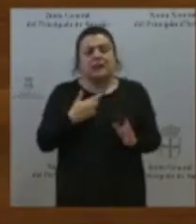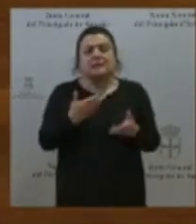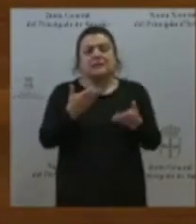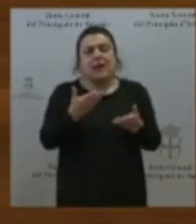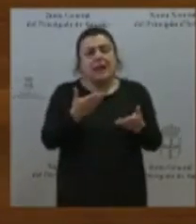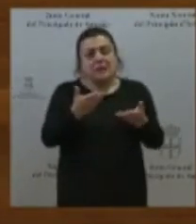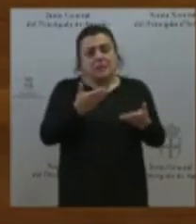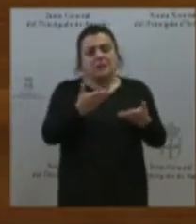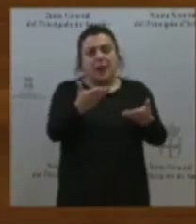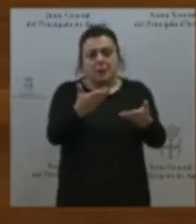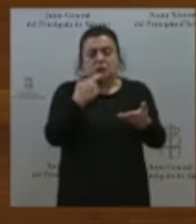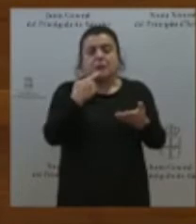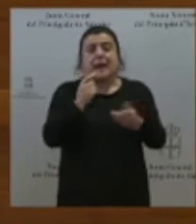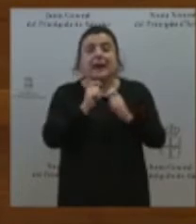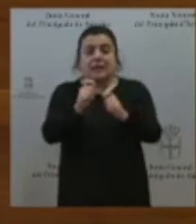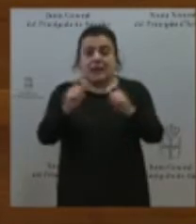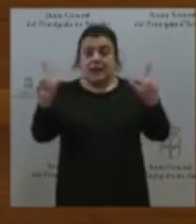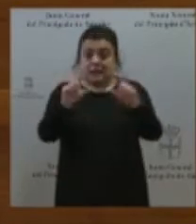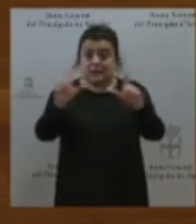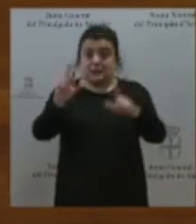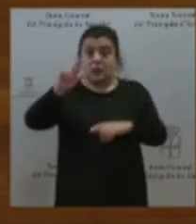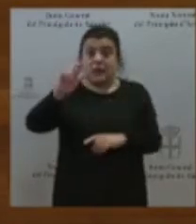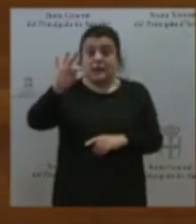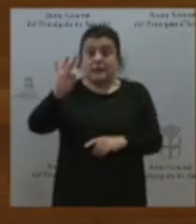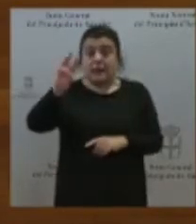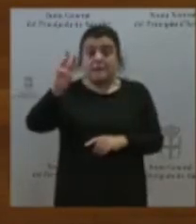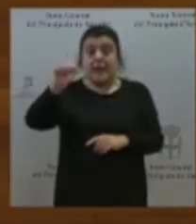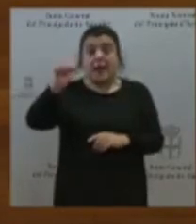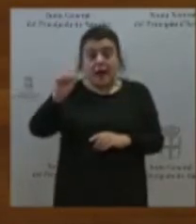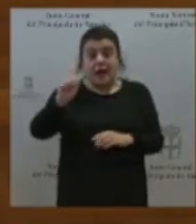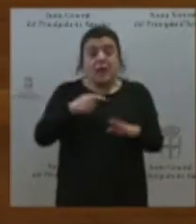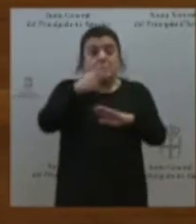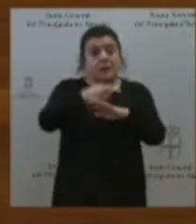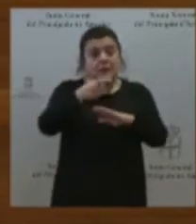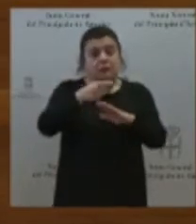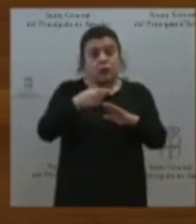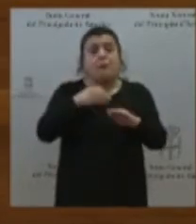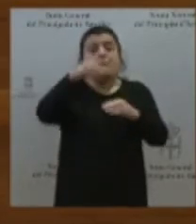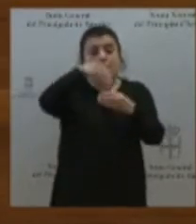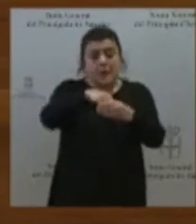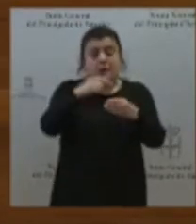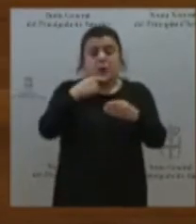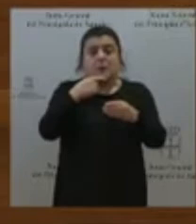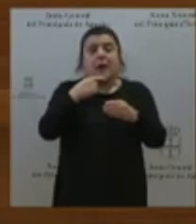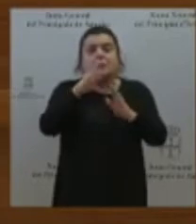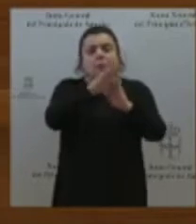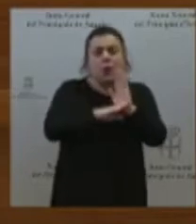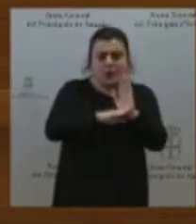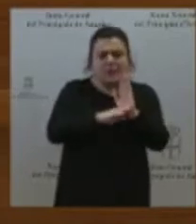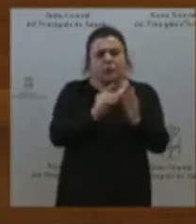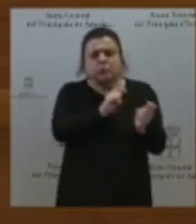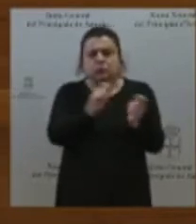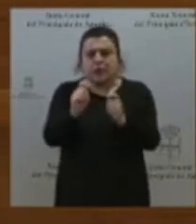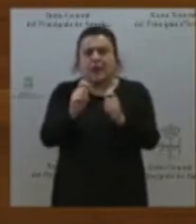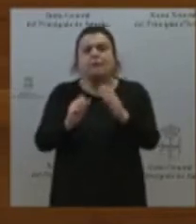Asturias del mandato marco que permita fijar porcentajes de programación para dicho ente. Entre esos porcentajes deben adoptarse las